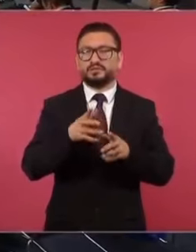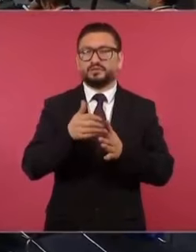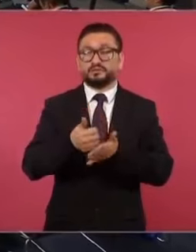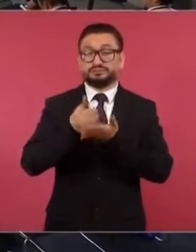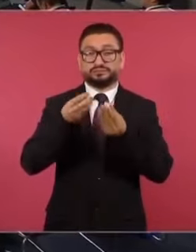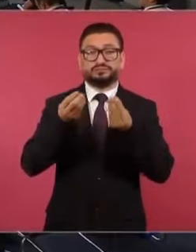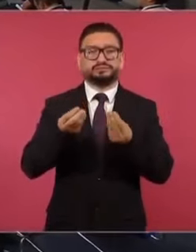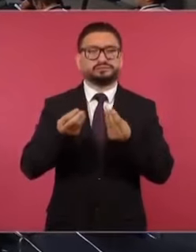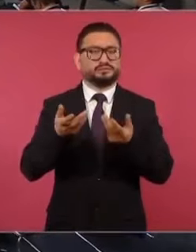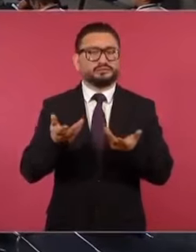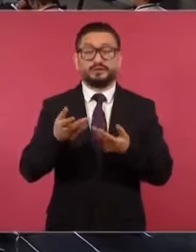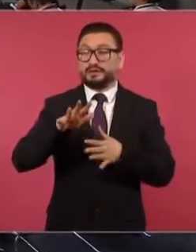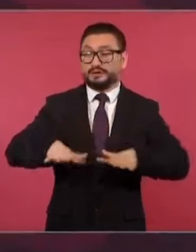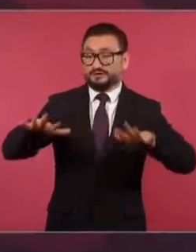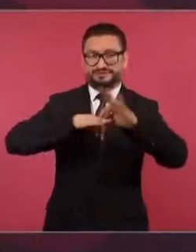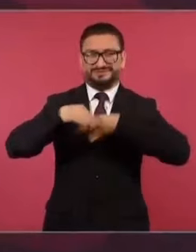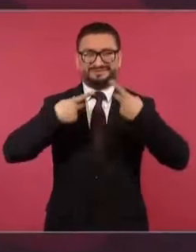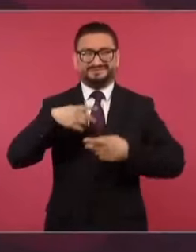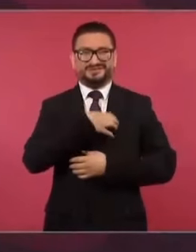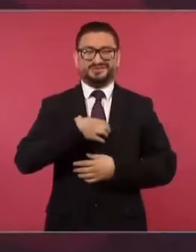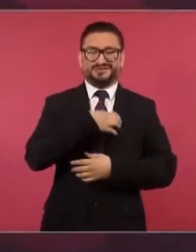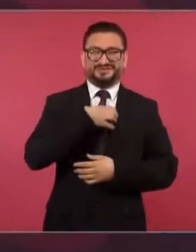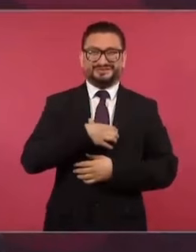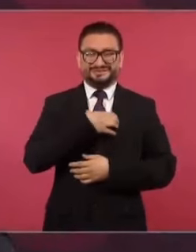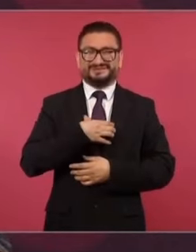mucho el que la gente esté contenta.